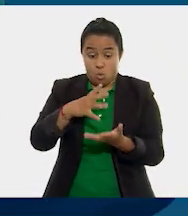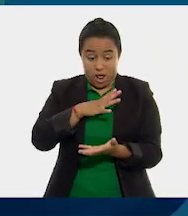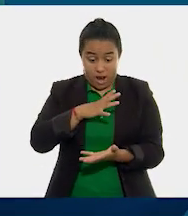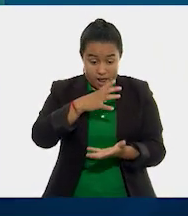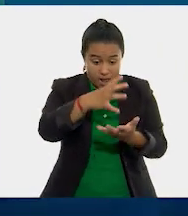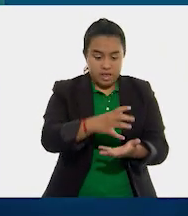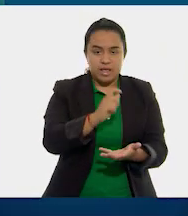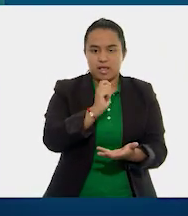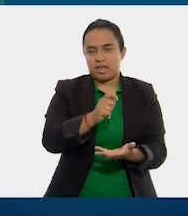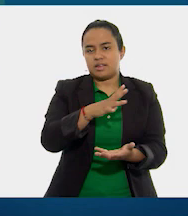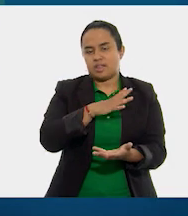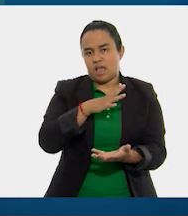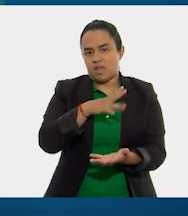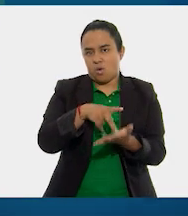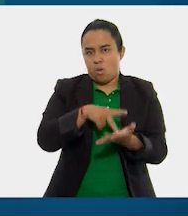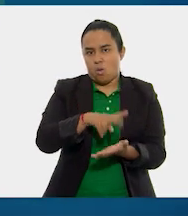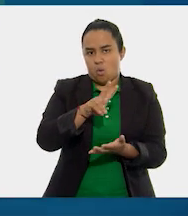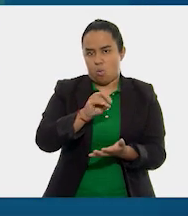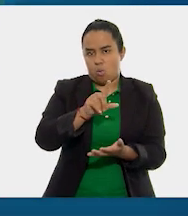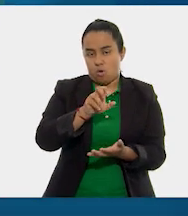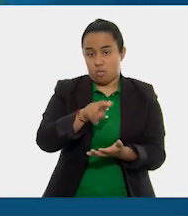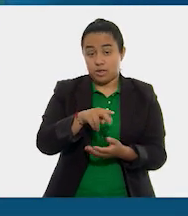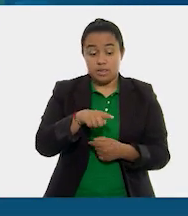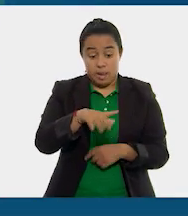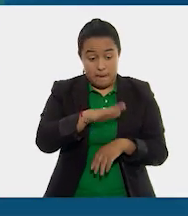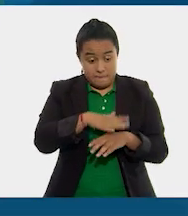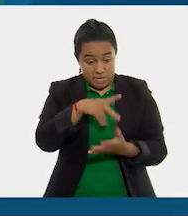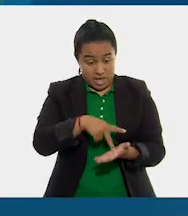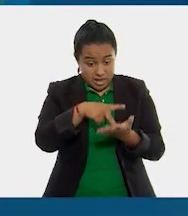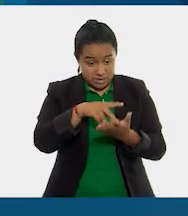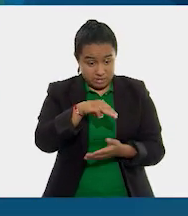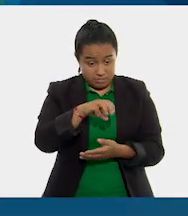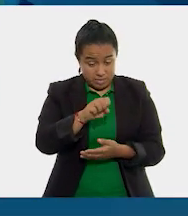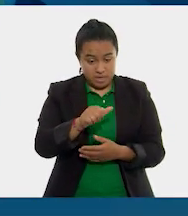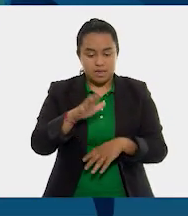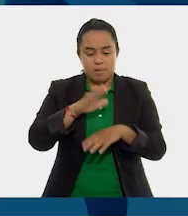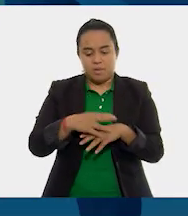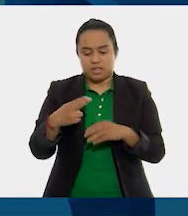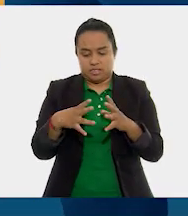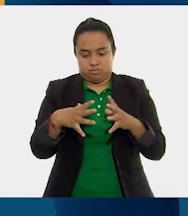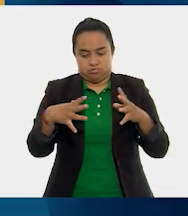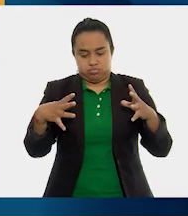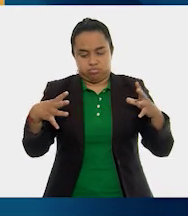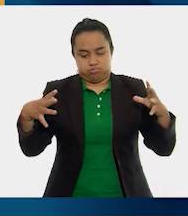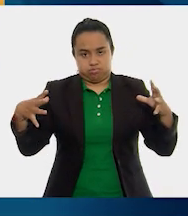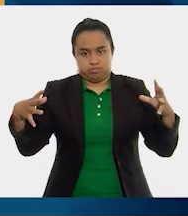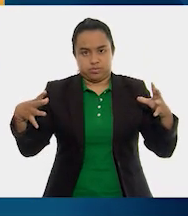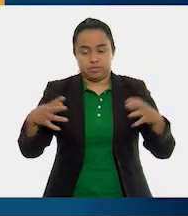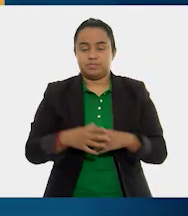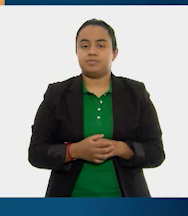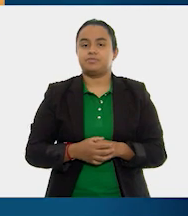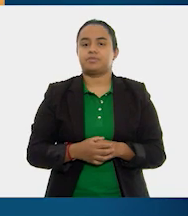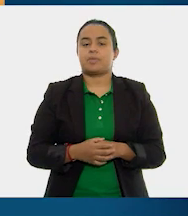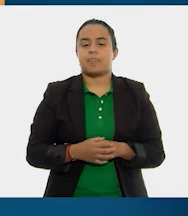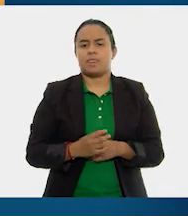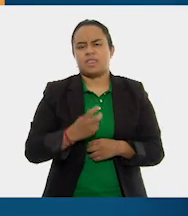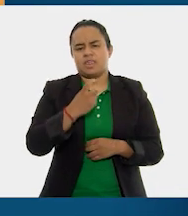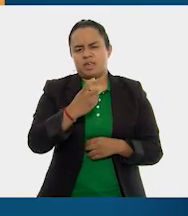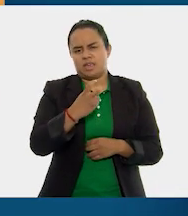volumen. Normalmente, entre más masa tenemos, mayor volumen ocupamos. Esto nos puede